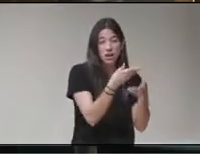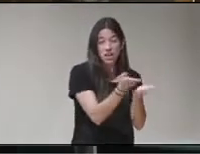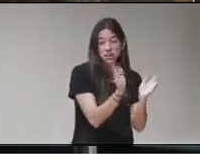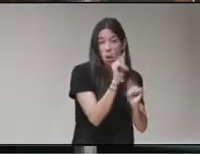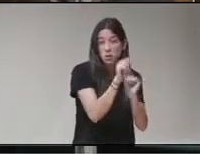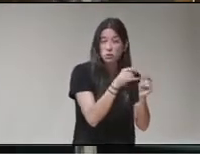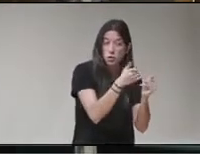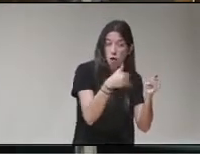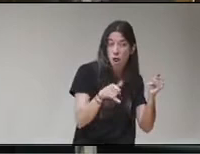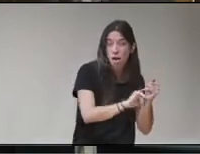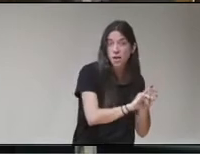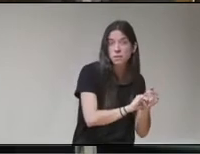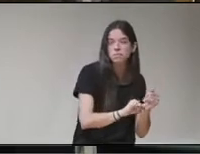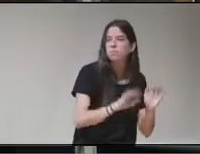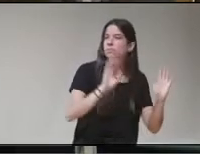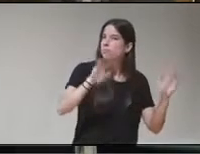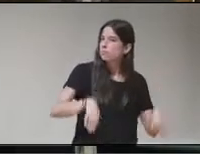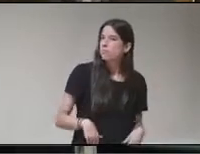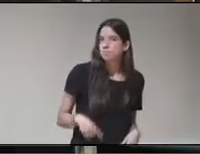que